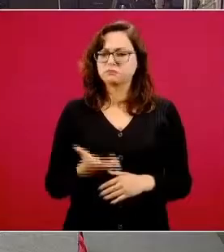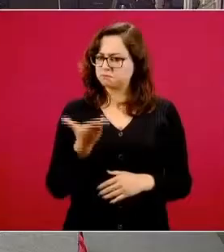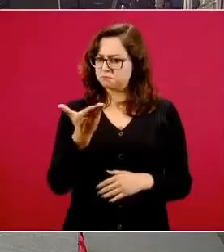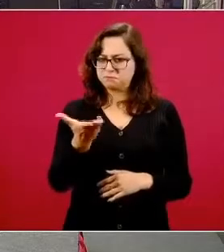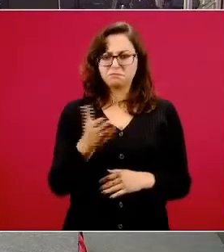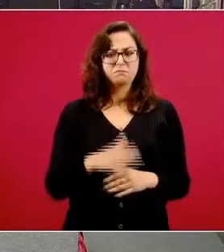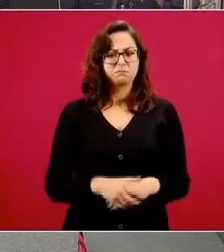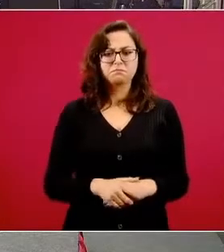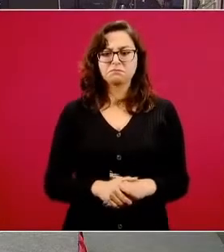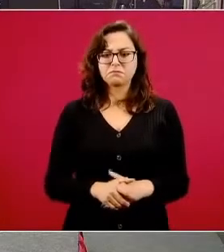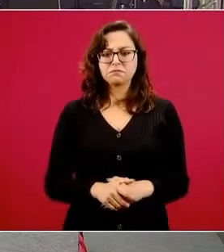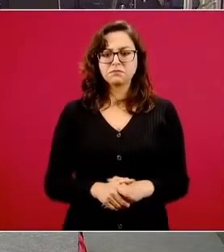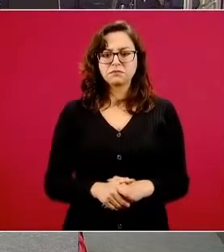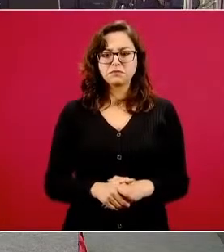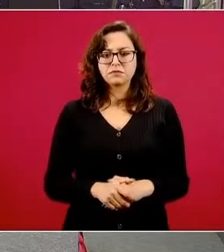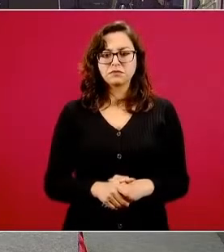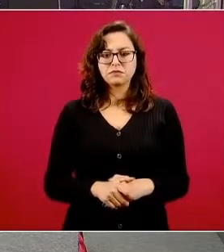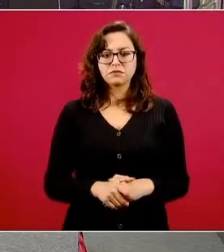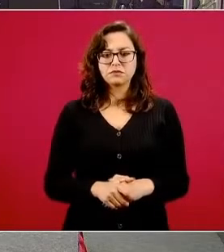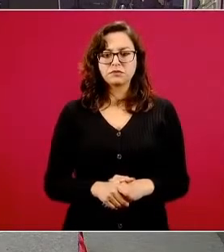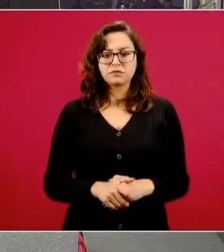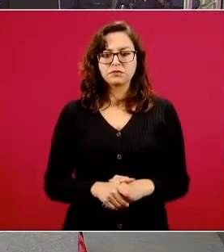Adelante, aquí.